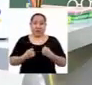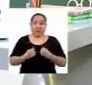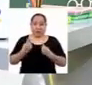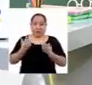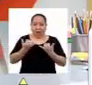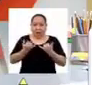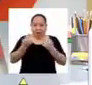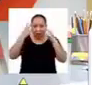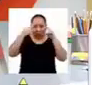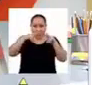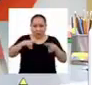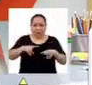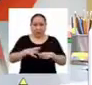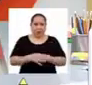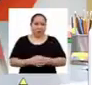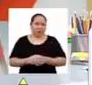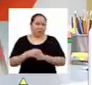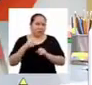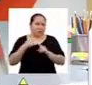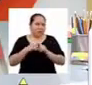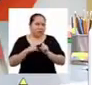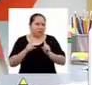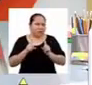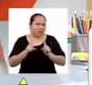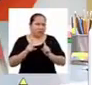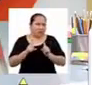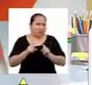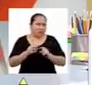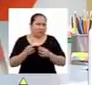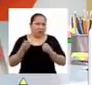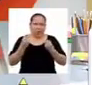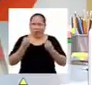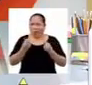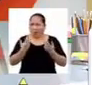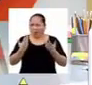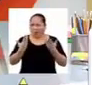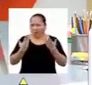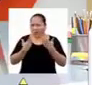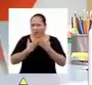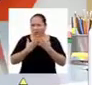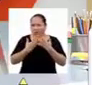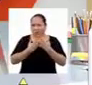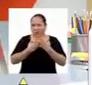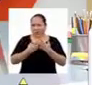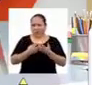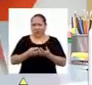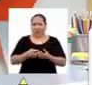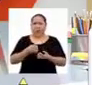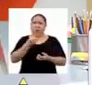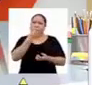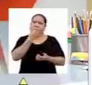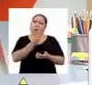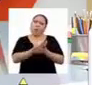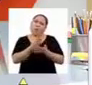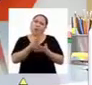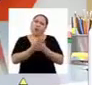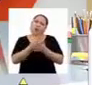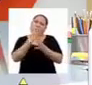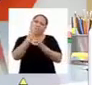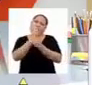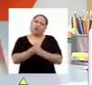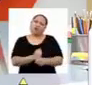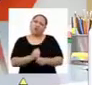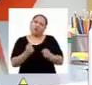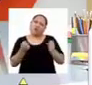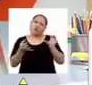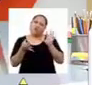actividad. Pero, ¿cómo vamos a relacionar nuestras buenas costumbres con la matemática?